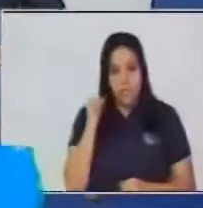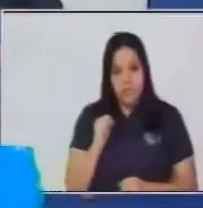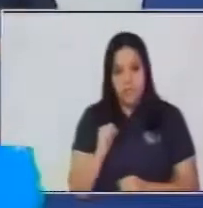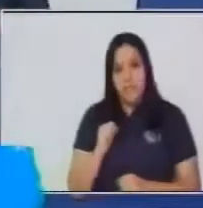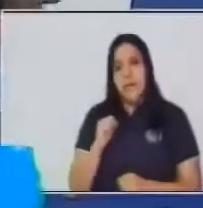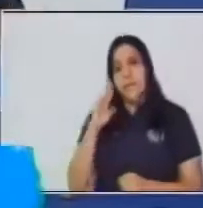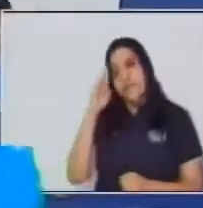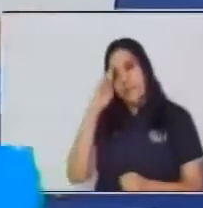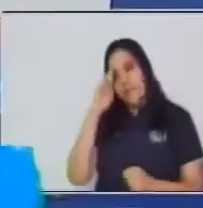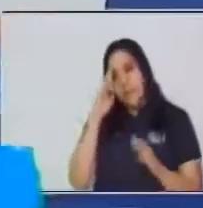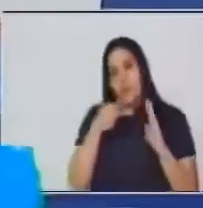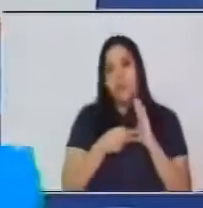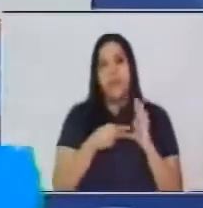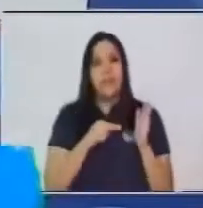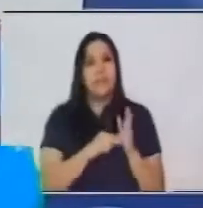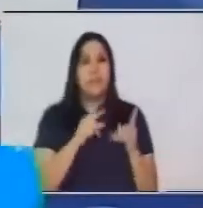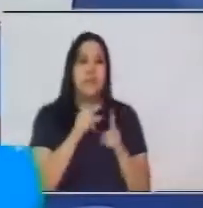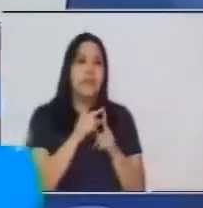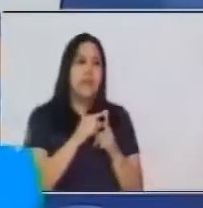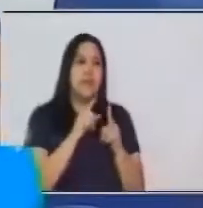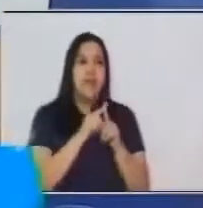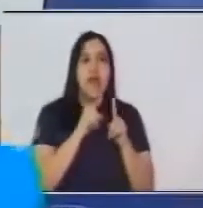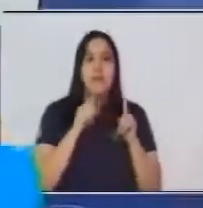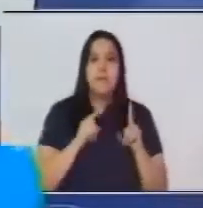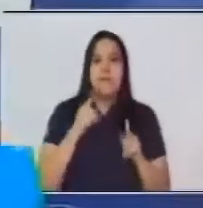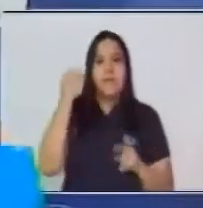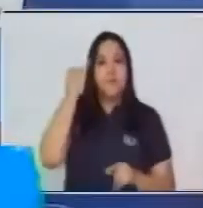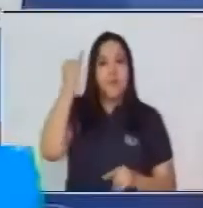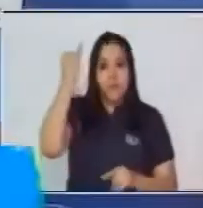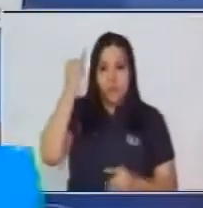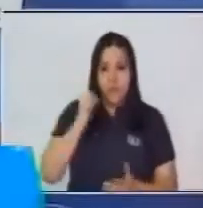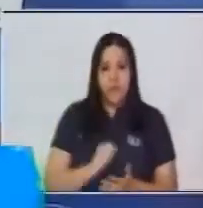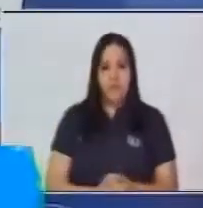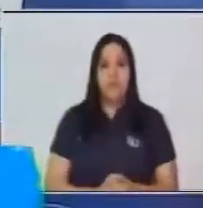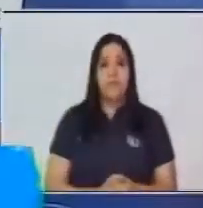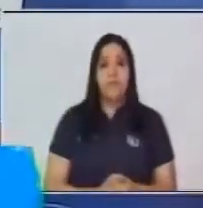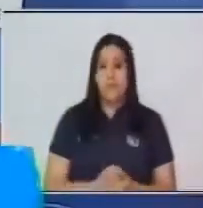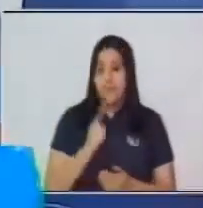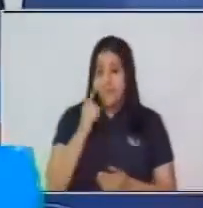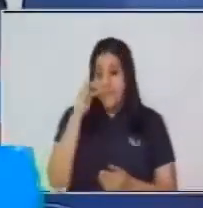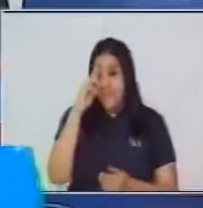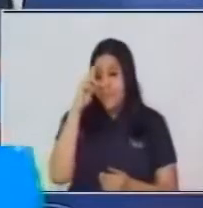Teníamos símil, metáfora, analogía. ¿Te recuerdas cuál es la metáfora?